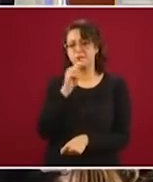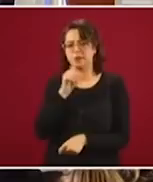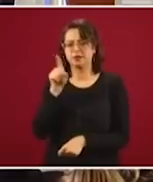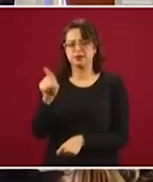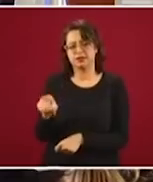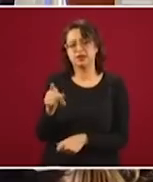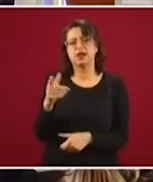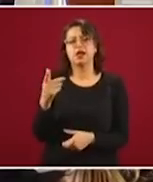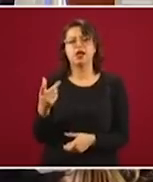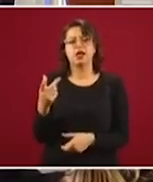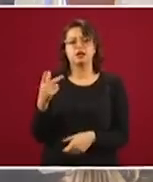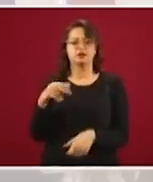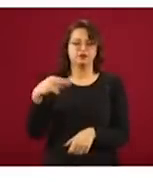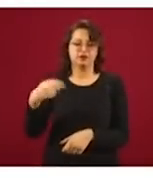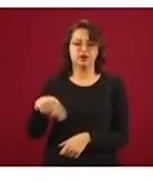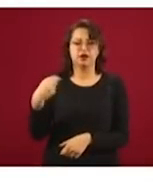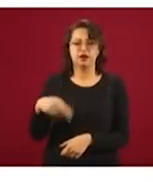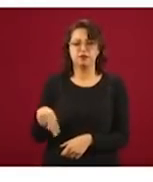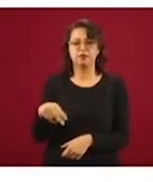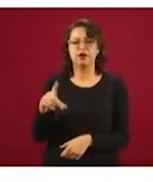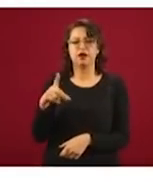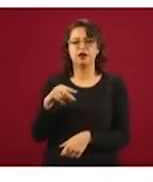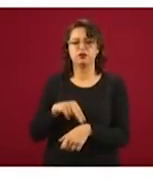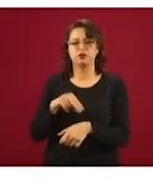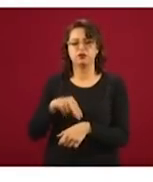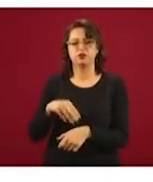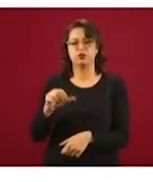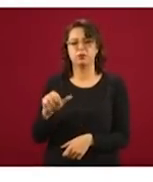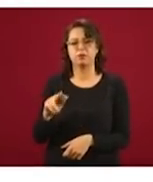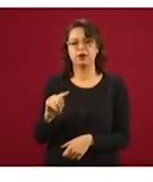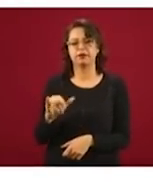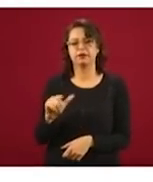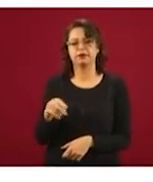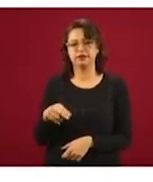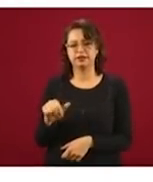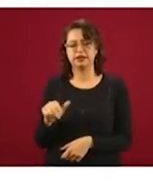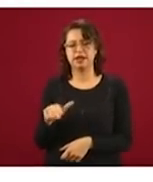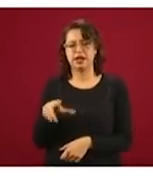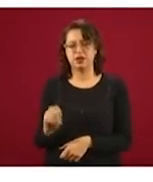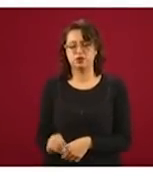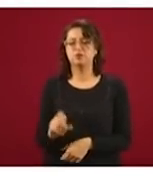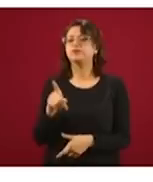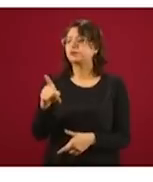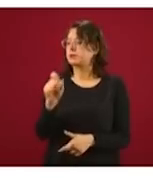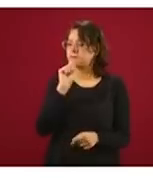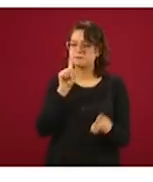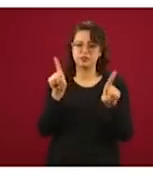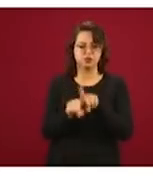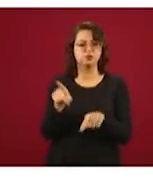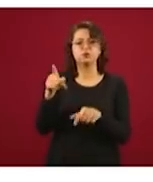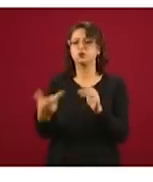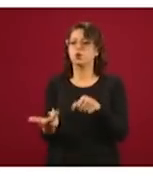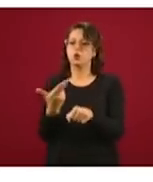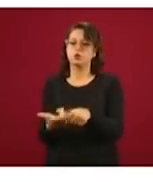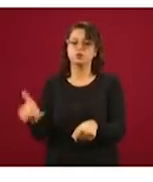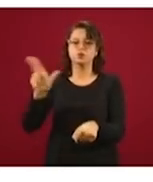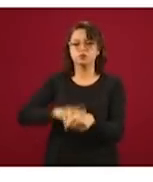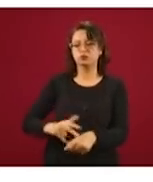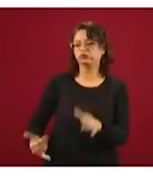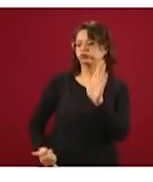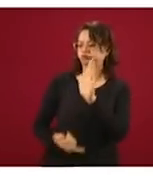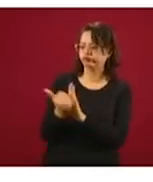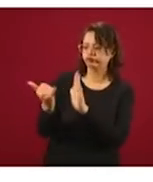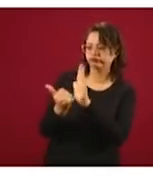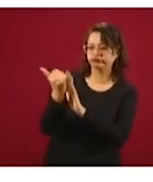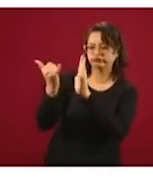doctor Martiniano Carvajal. Muy parecido, teníamos instalaciones que se habían empezado a construir. No estamos